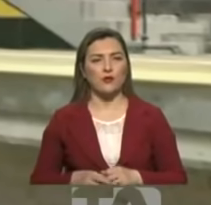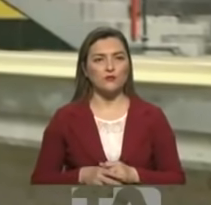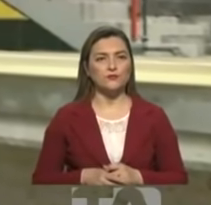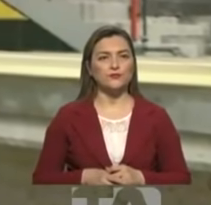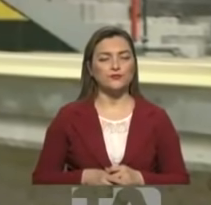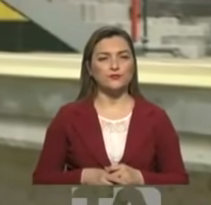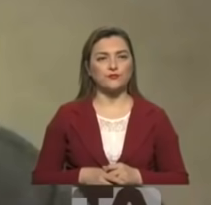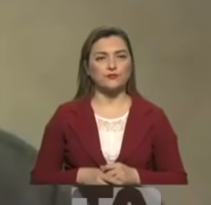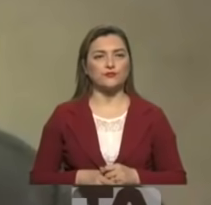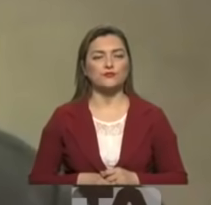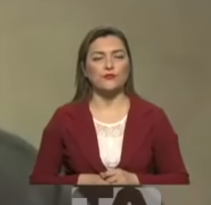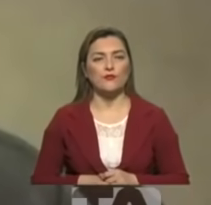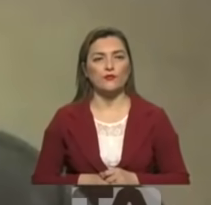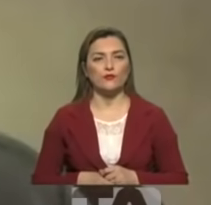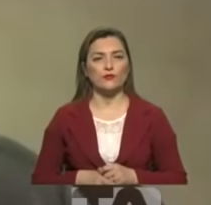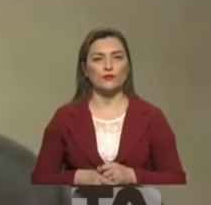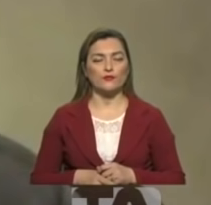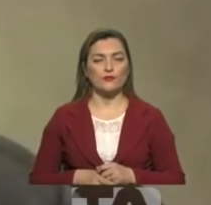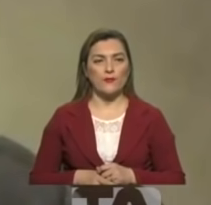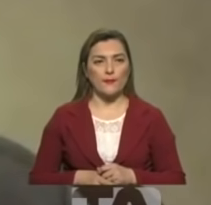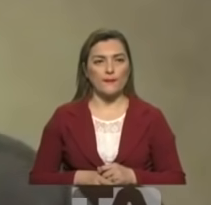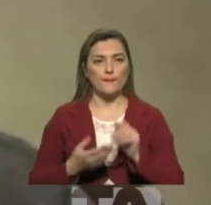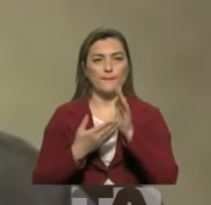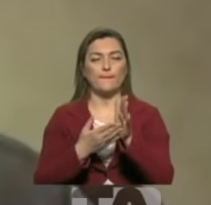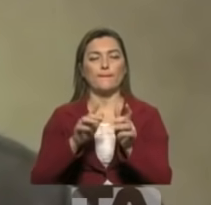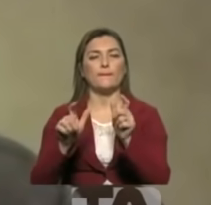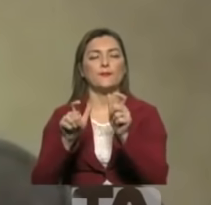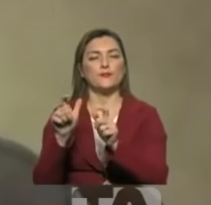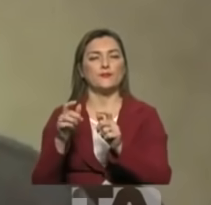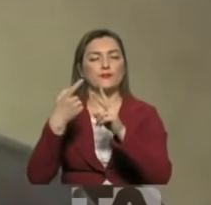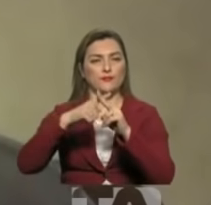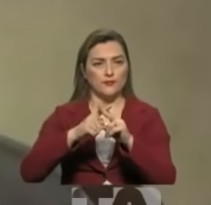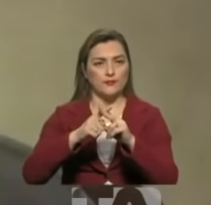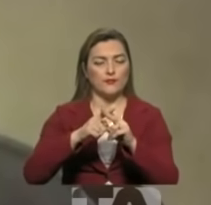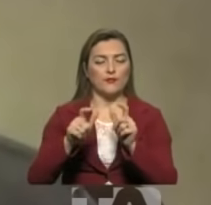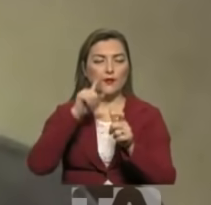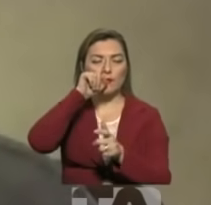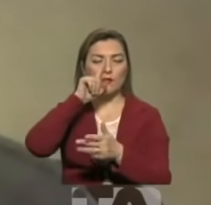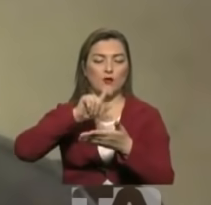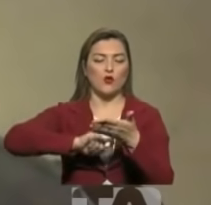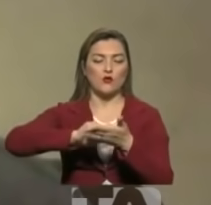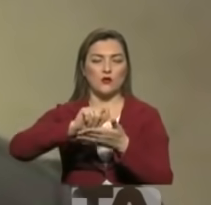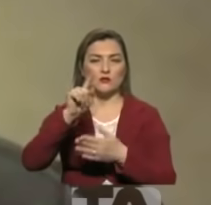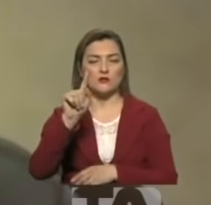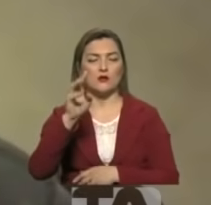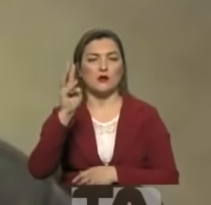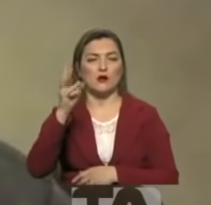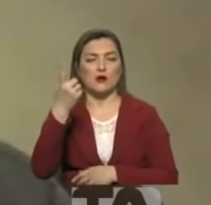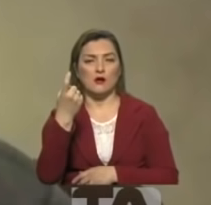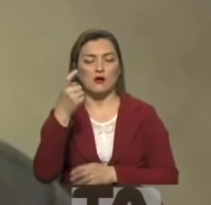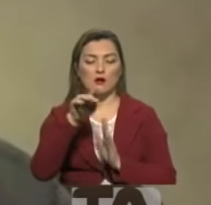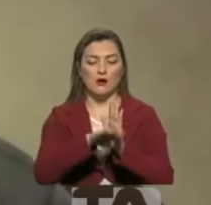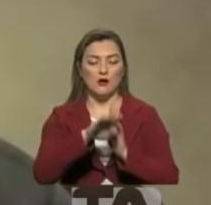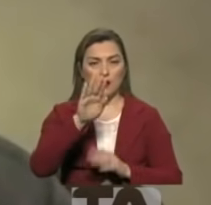al directorio del Metro. En cuanto a personal, por ejemplo, empieza con un número de 611, luego bajan